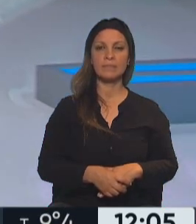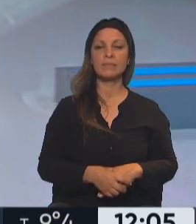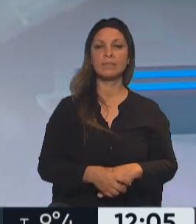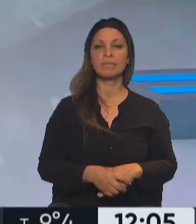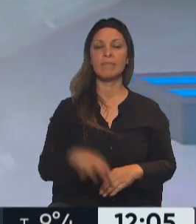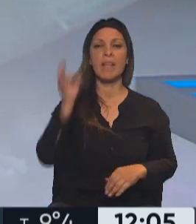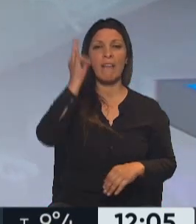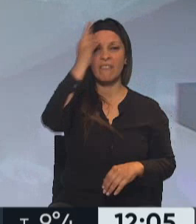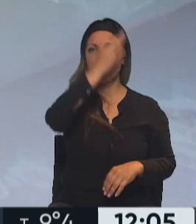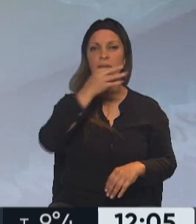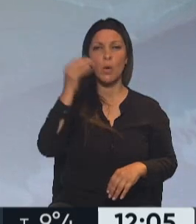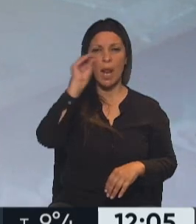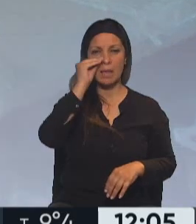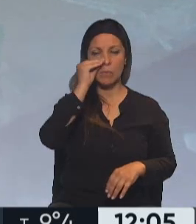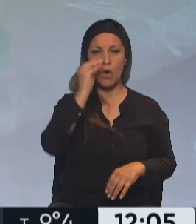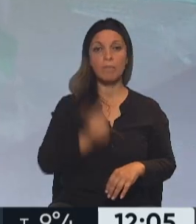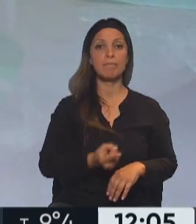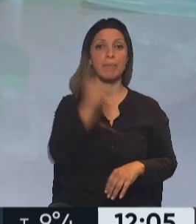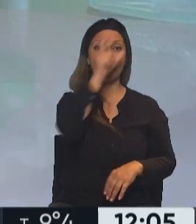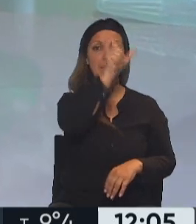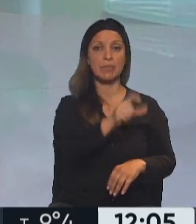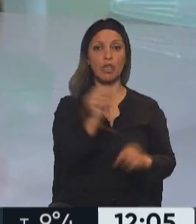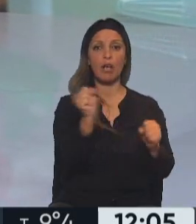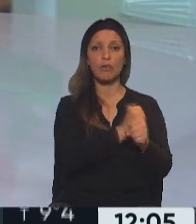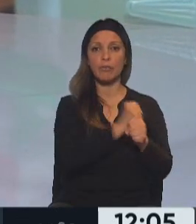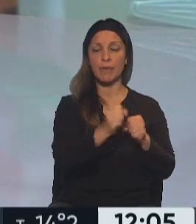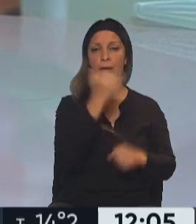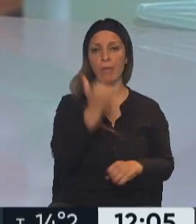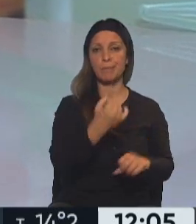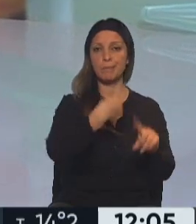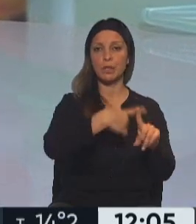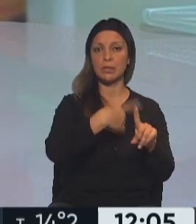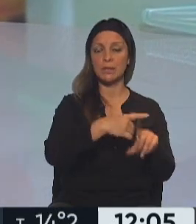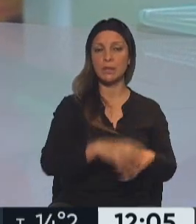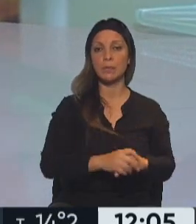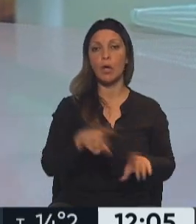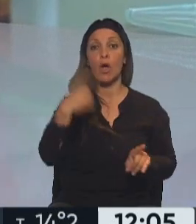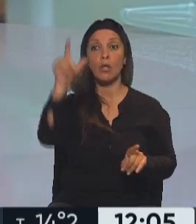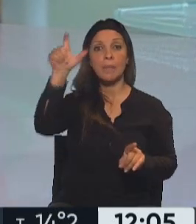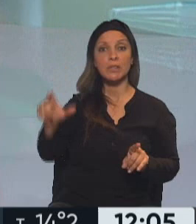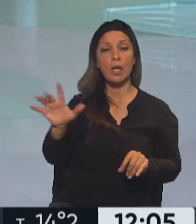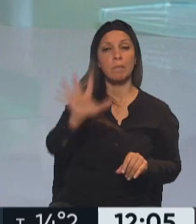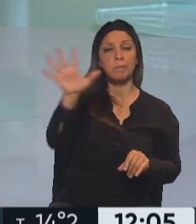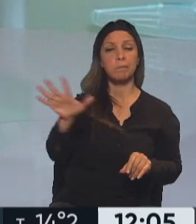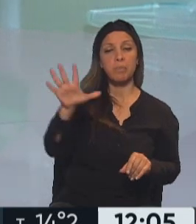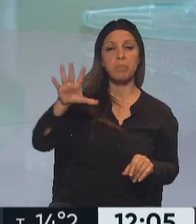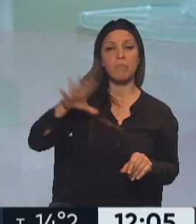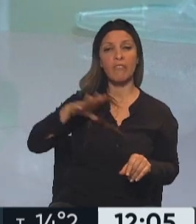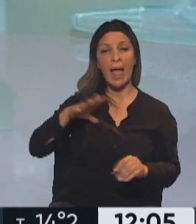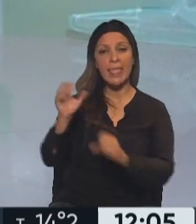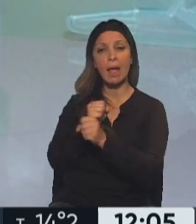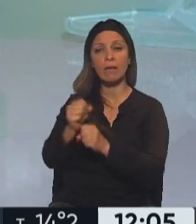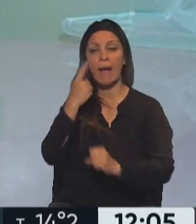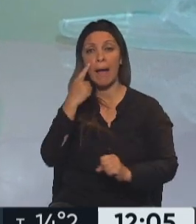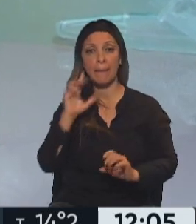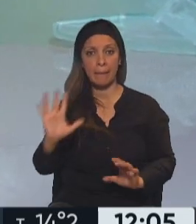la viruela del mono y el primer caso confirmado en la República Argentina. Hay otro sospechoso que se está analizando. En el caso de aquella